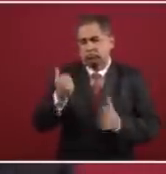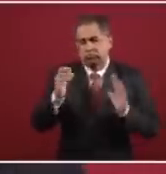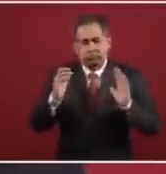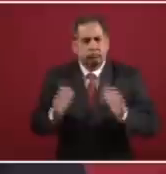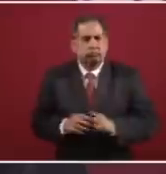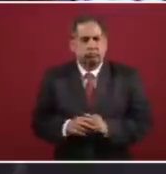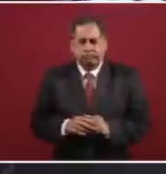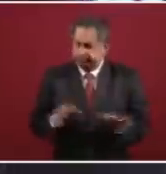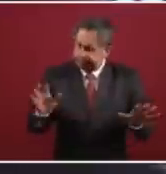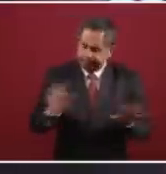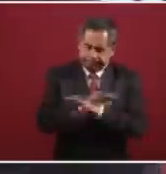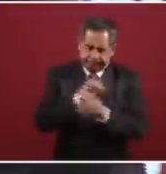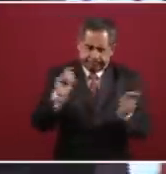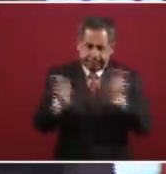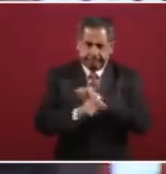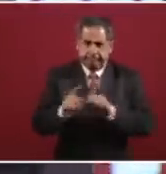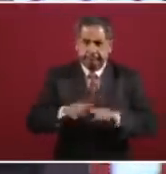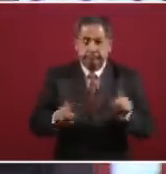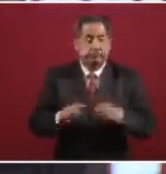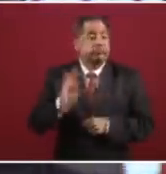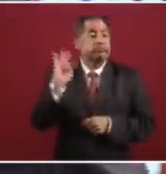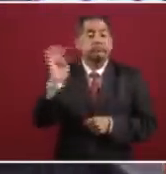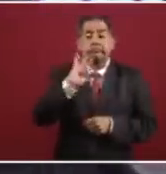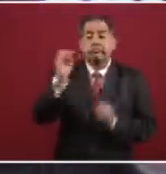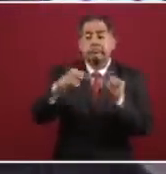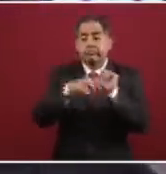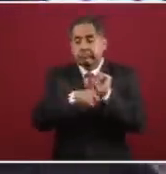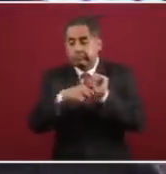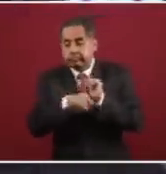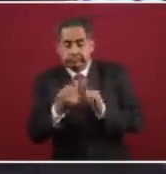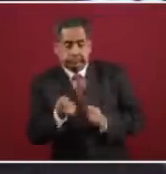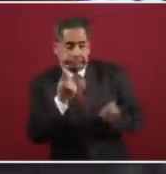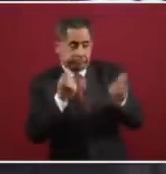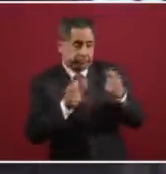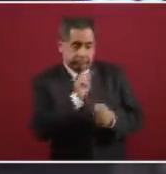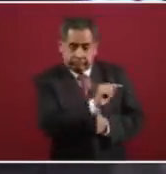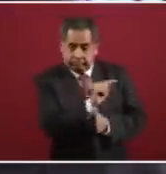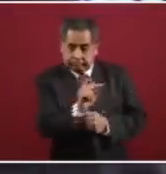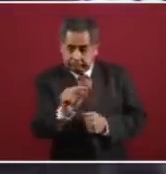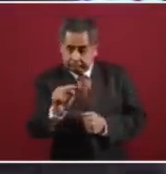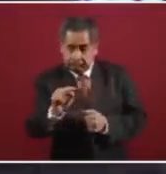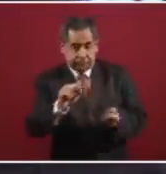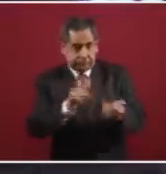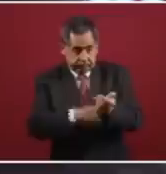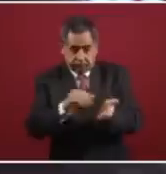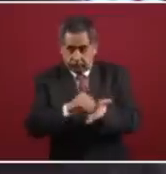Es un cambio. Y si hay por ahí quienes están